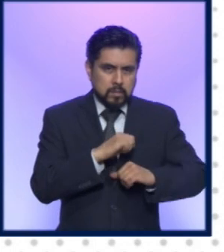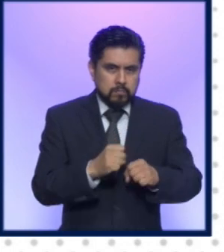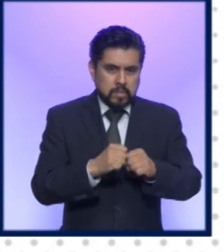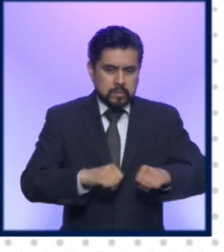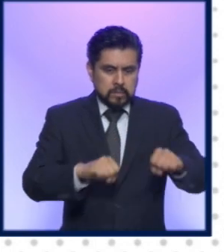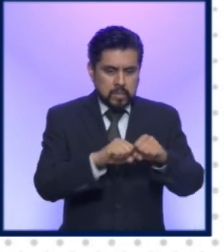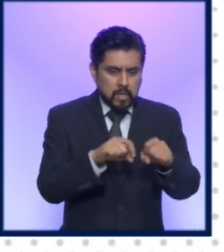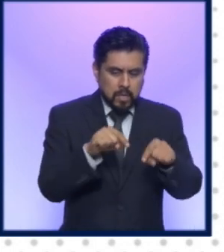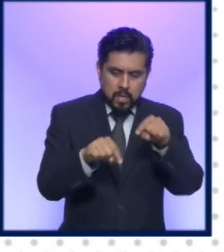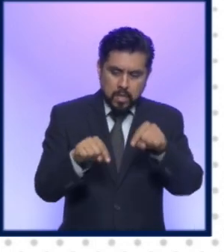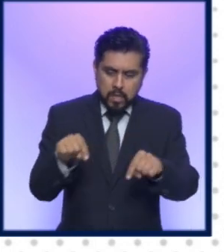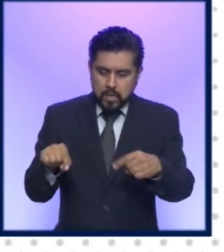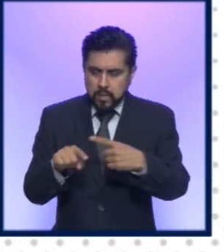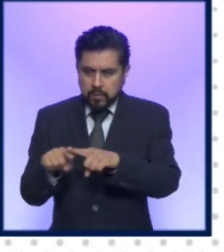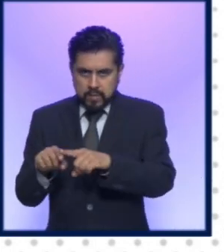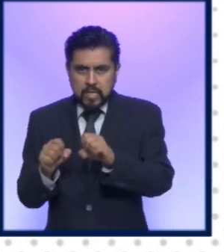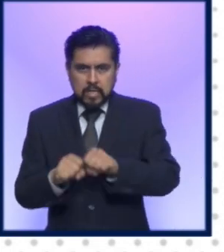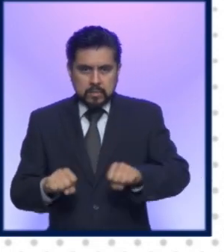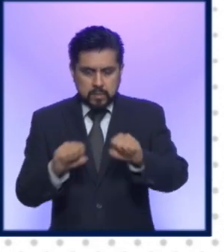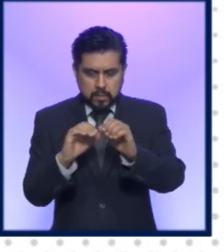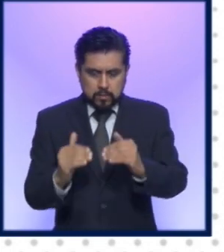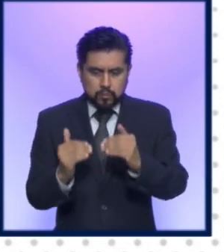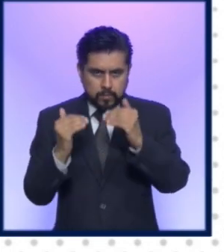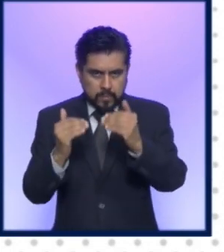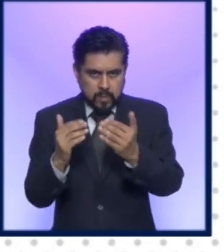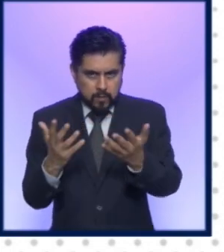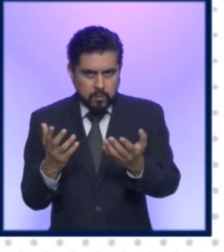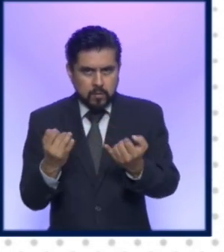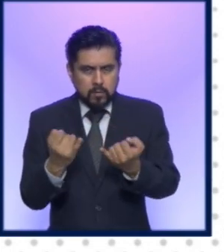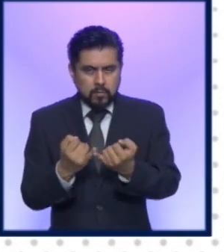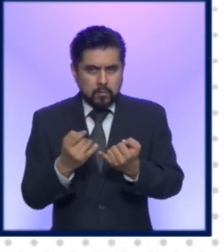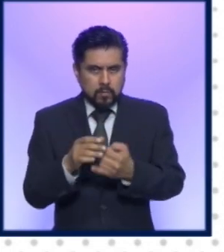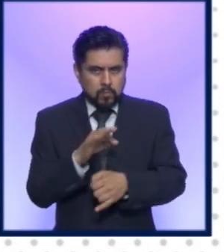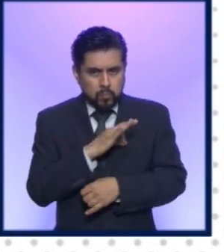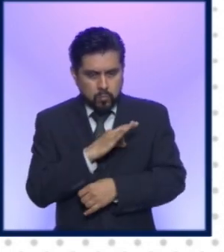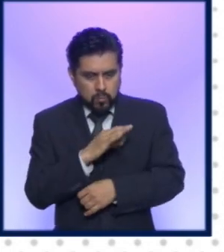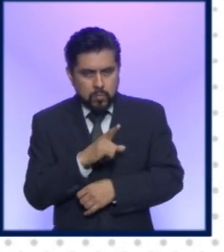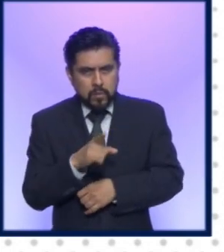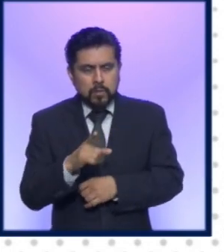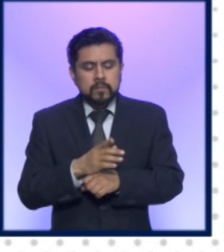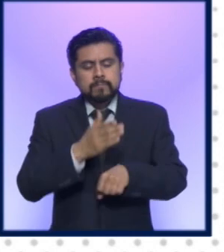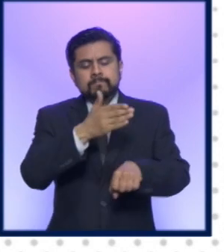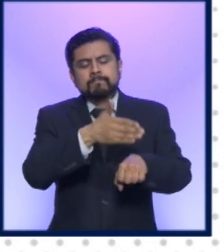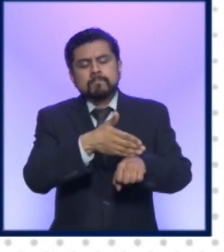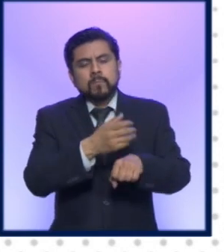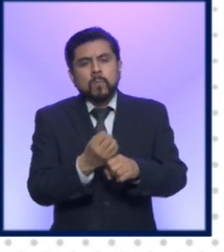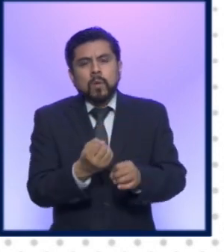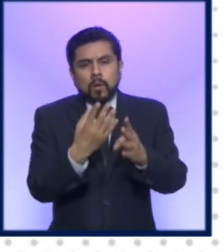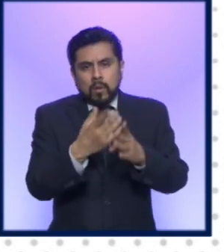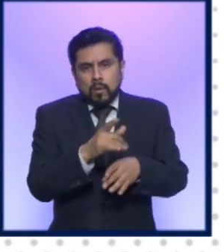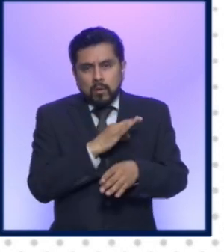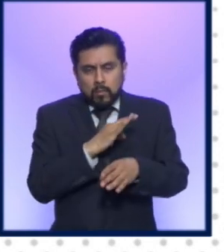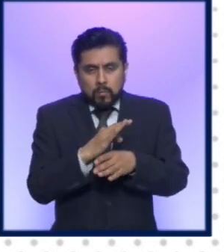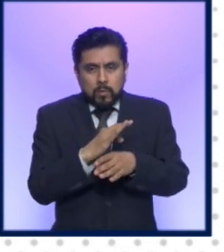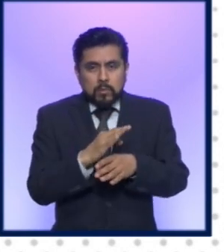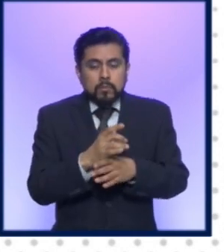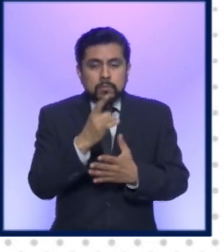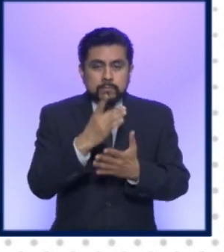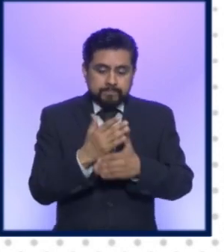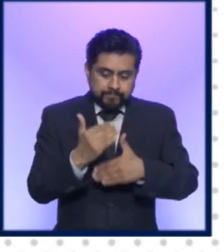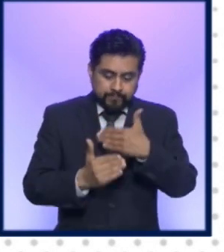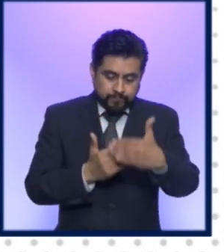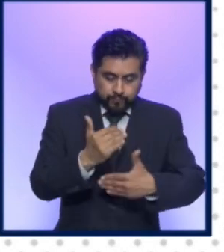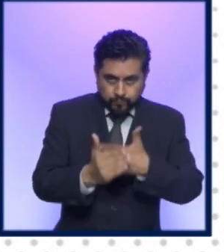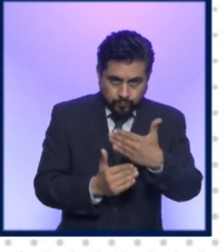este órgano jurisdiccional sala superior en su caso establezcan que bueno la sanción insisto solamente será por un proceso